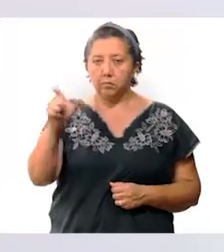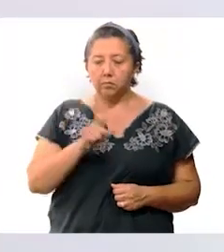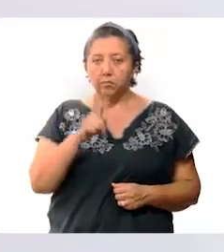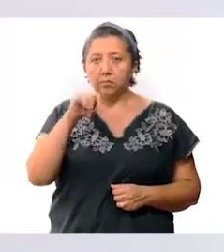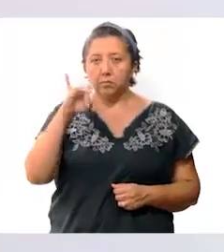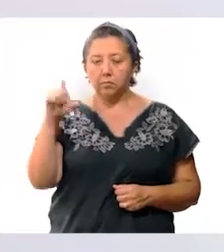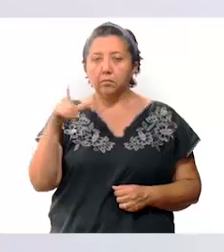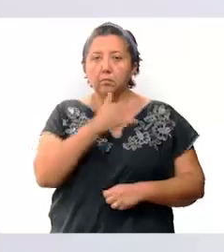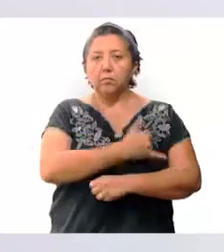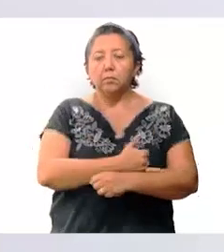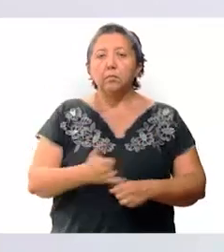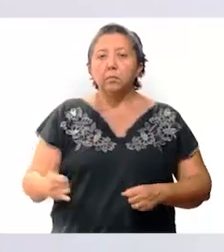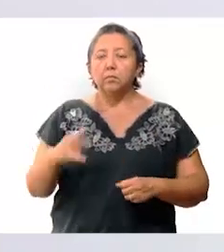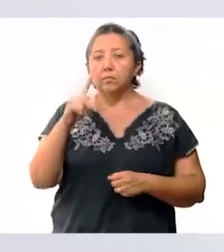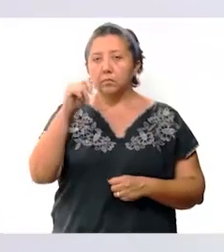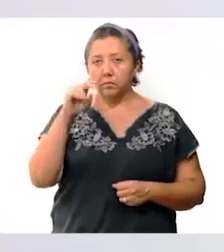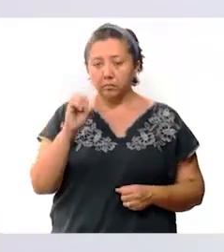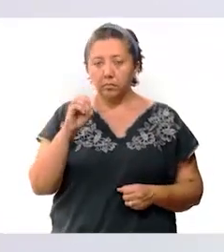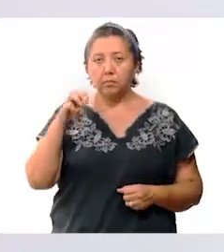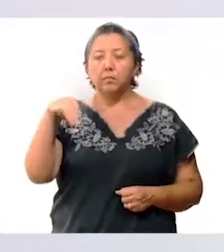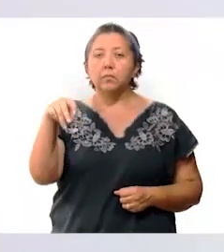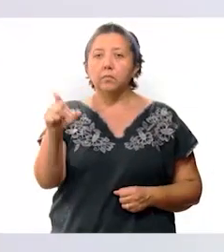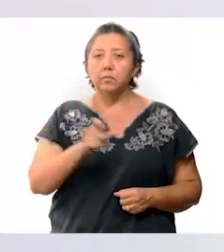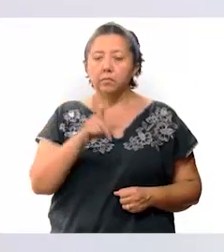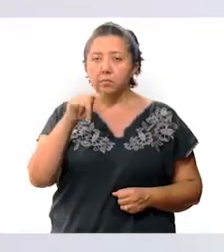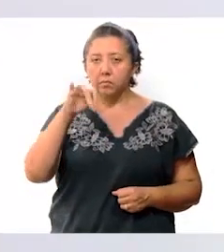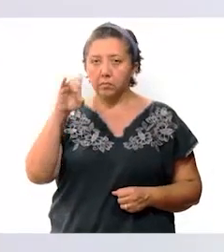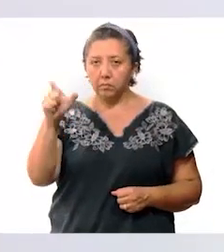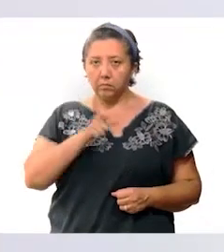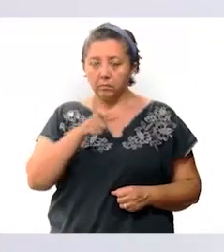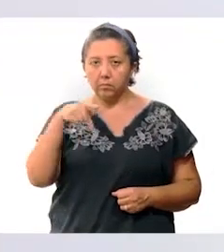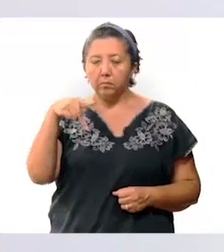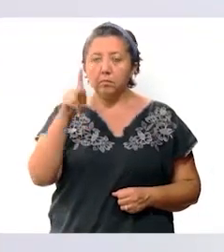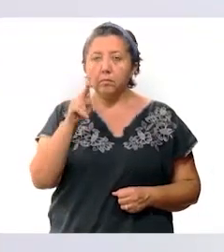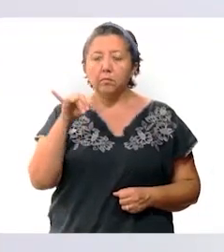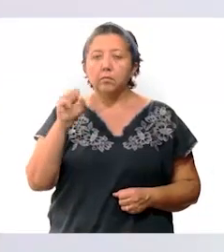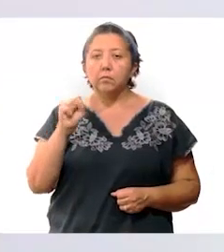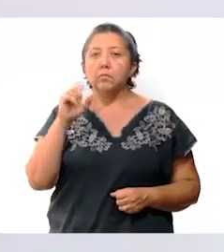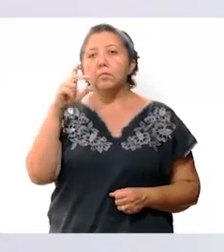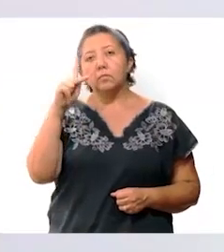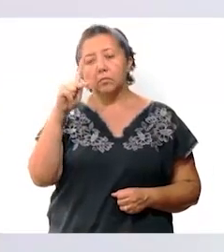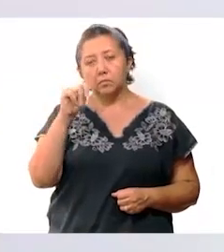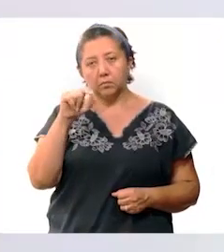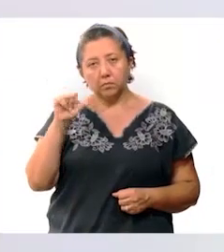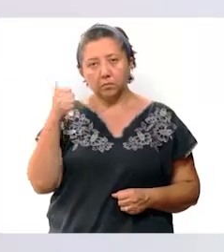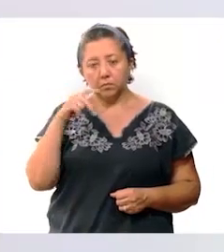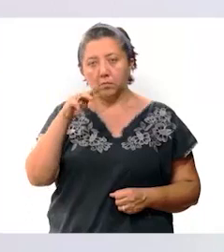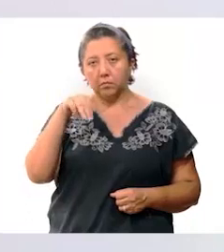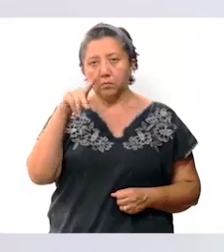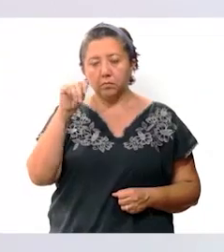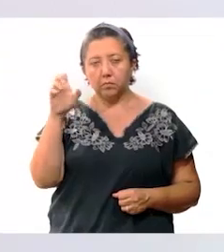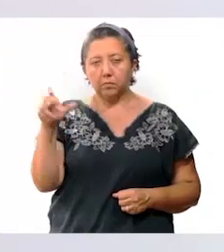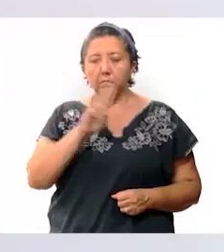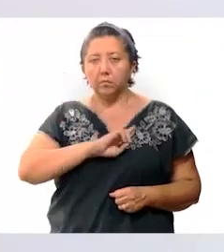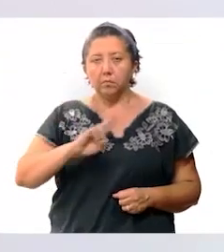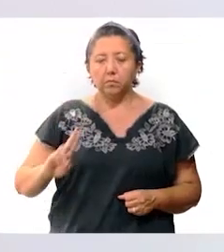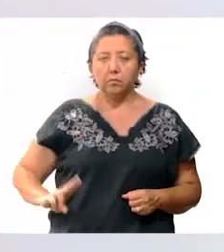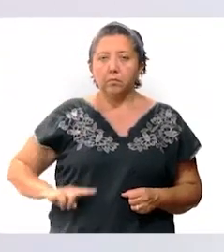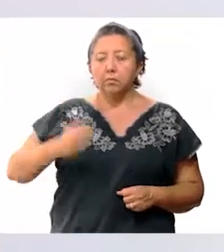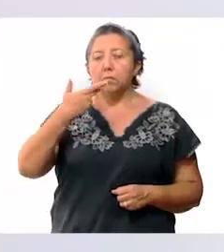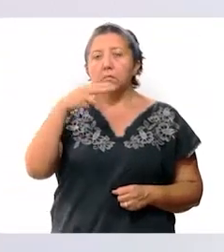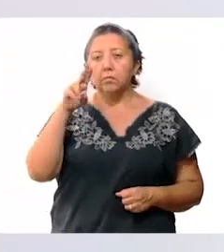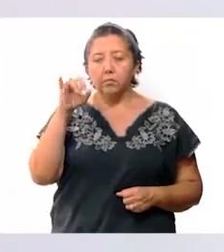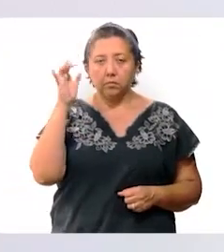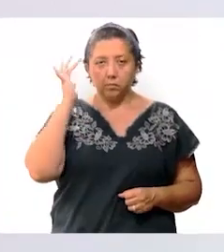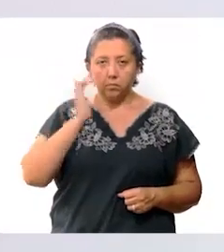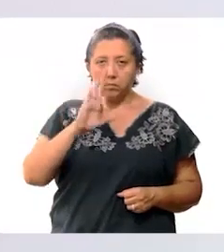Tecash, Ticul, Izamal, Peto, Maxcanú, Tixcocop, Temozón, Espita, Motul, Humán, Butzos, Junucmá